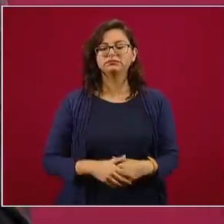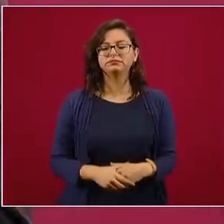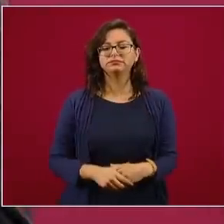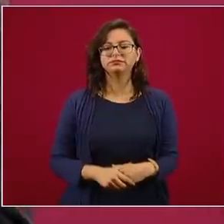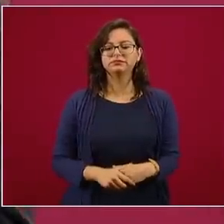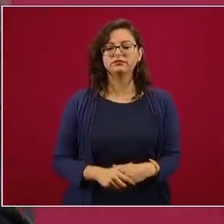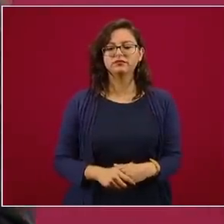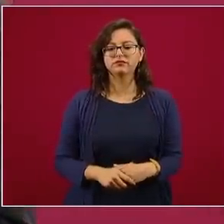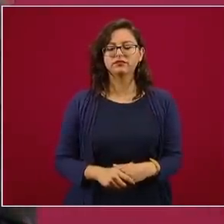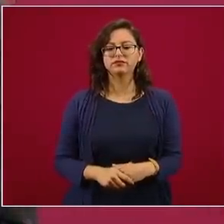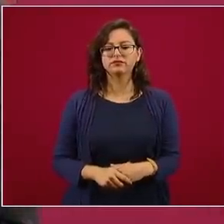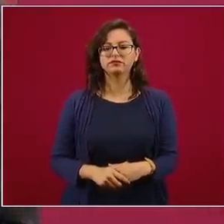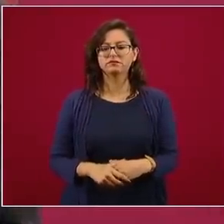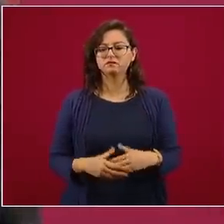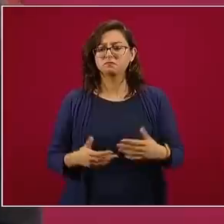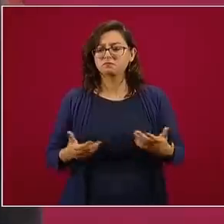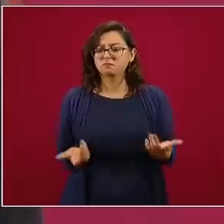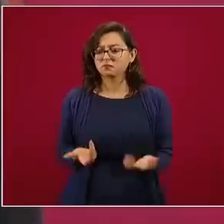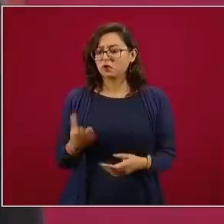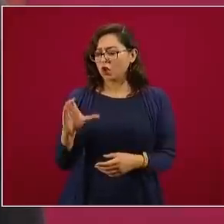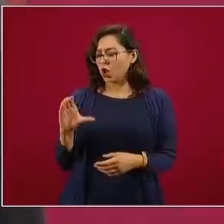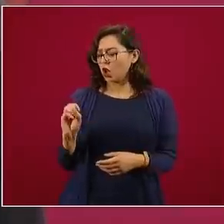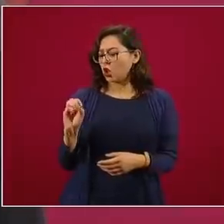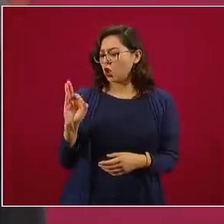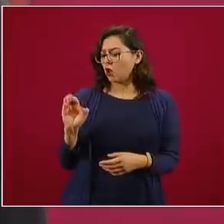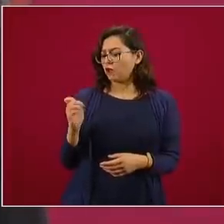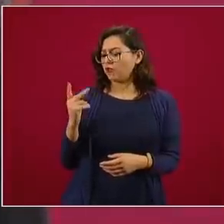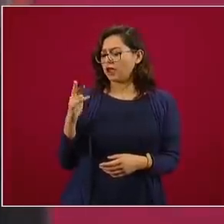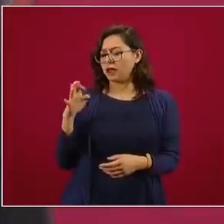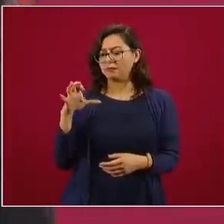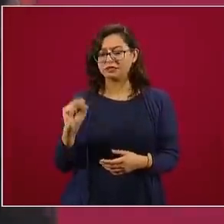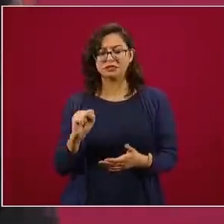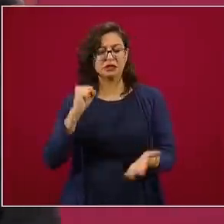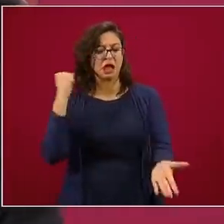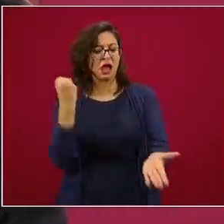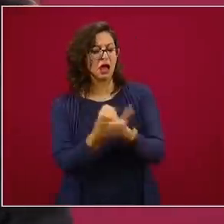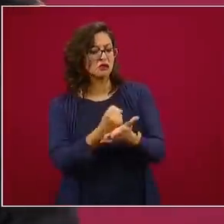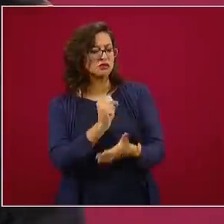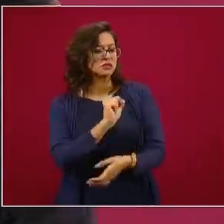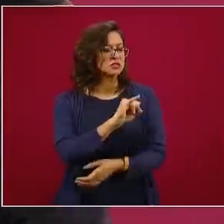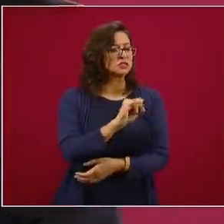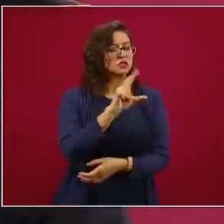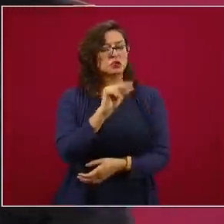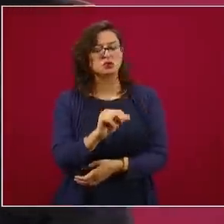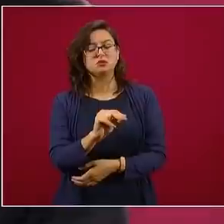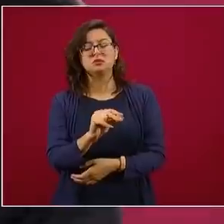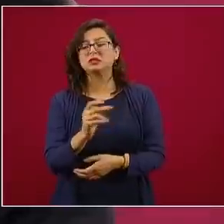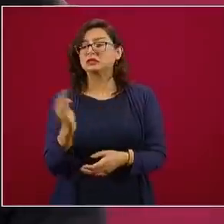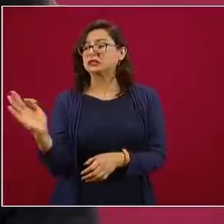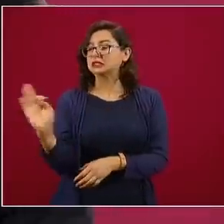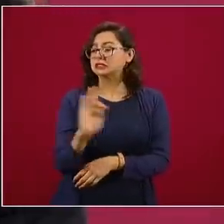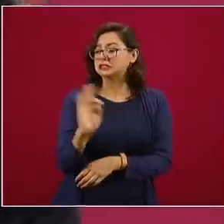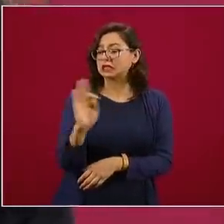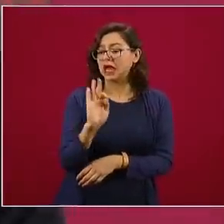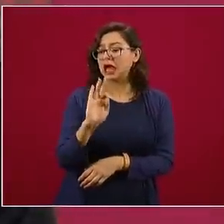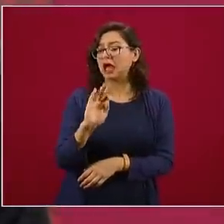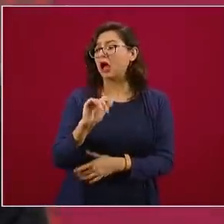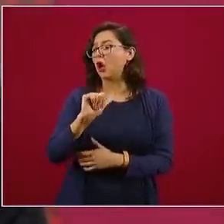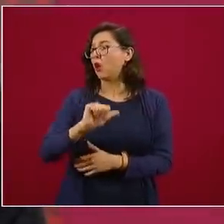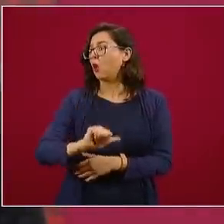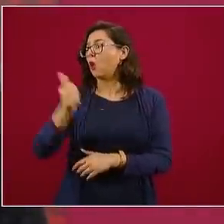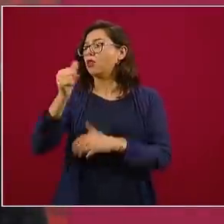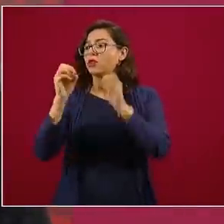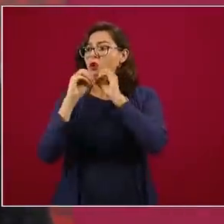No tendría COFEPRIS ningún problema para la autorización. Si hace falta una autorización de un